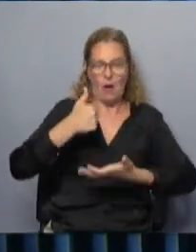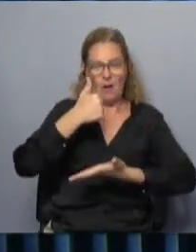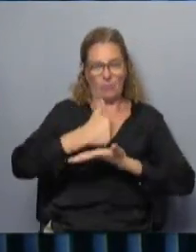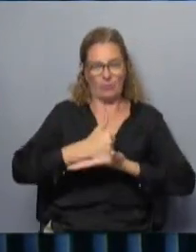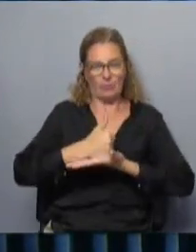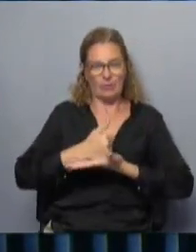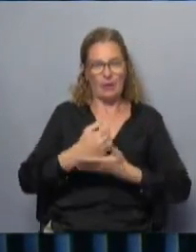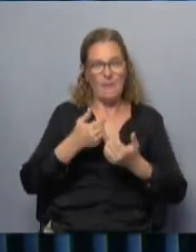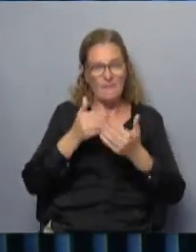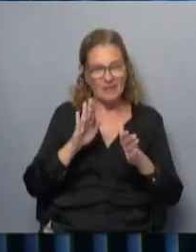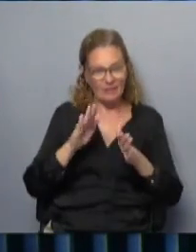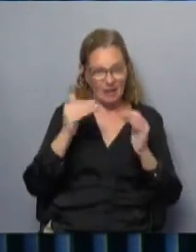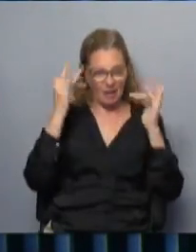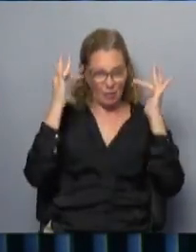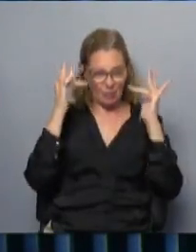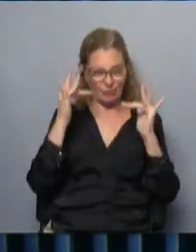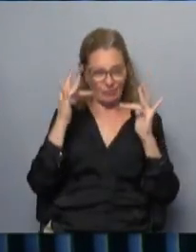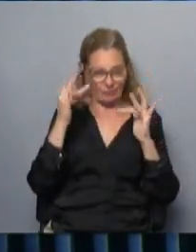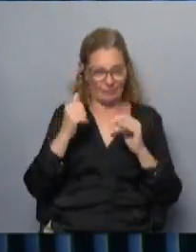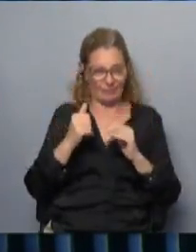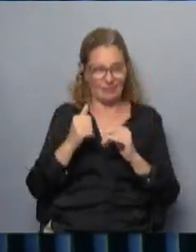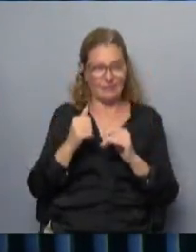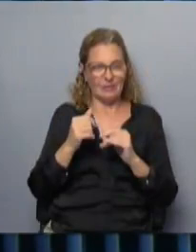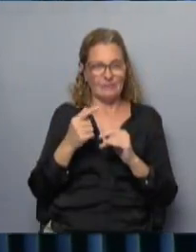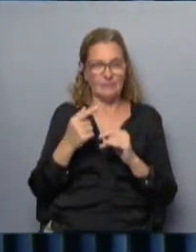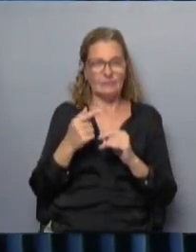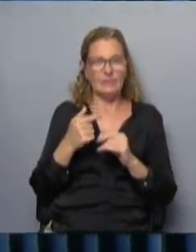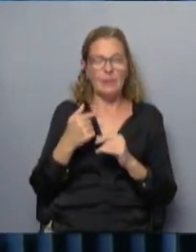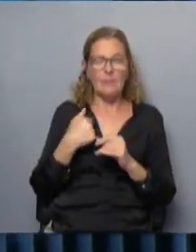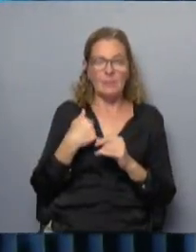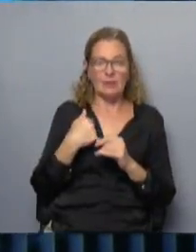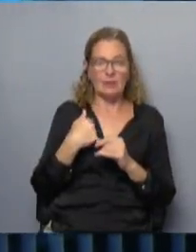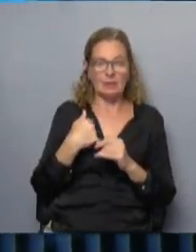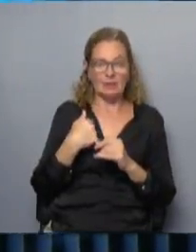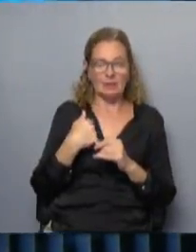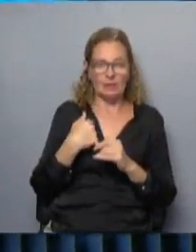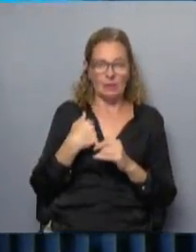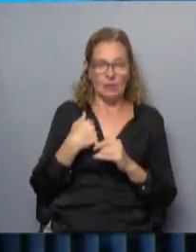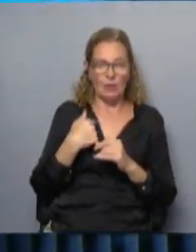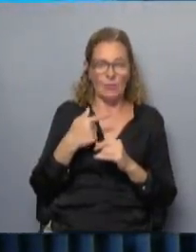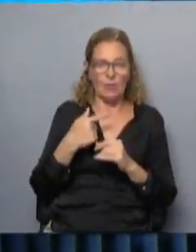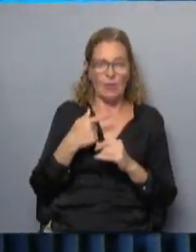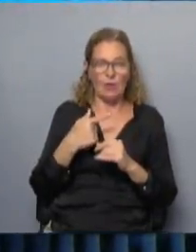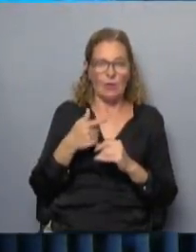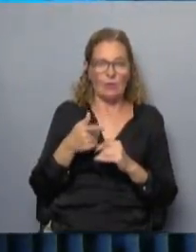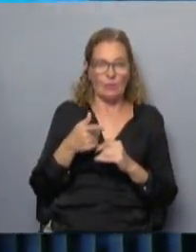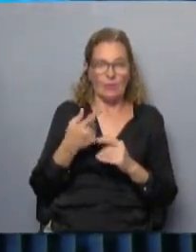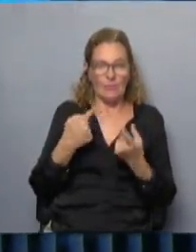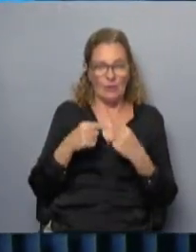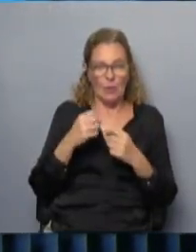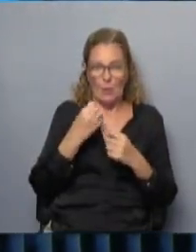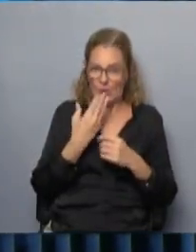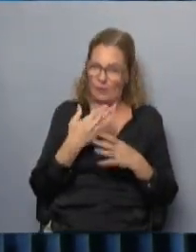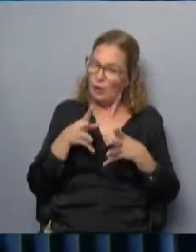principio de la educación entonces claro ni ni superman digamos ni uno mi impotencia absoluta pero bueno hay que